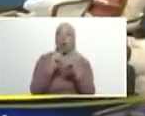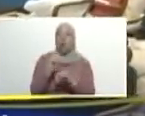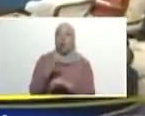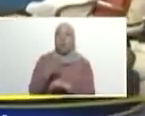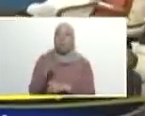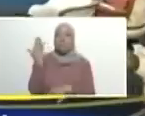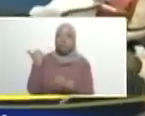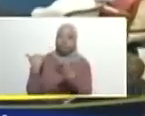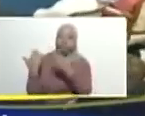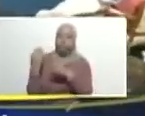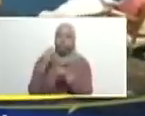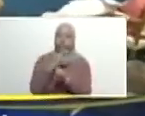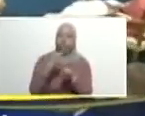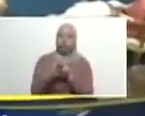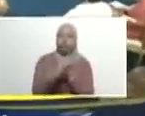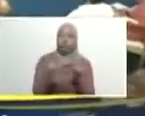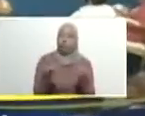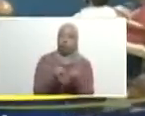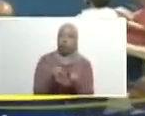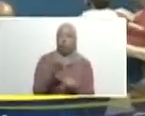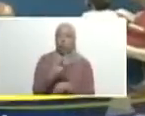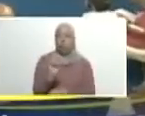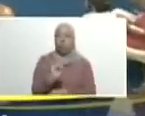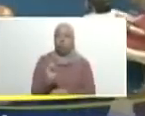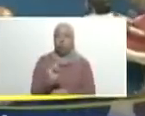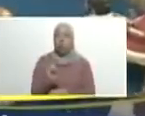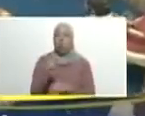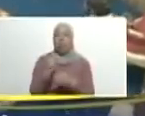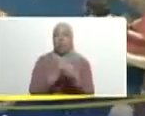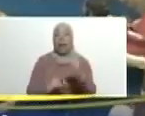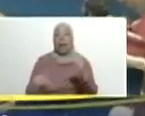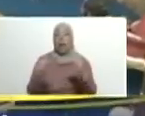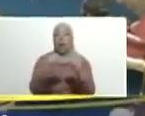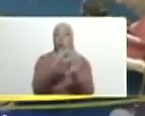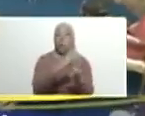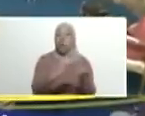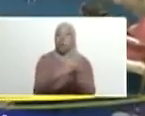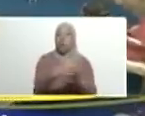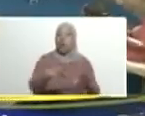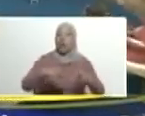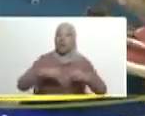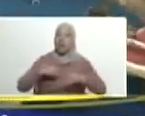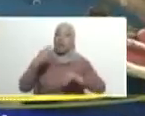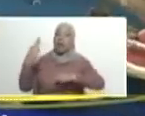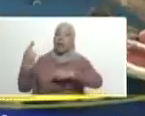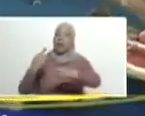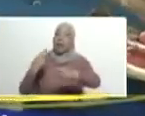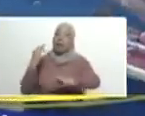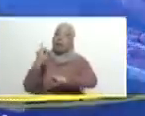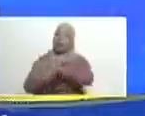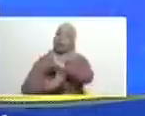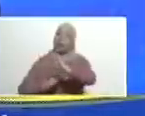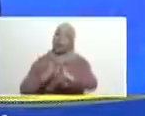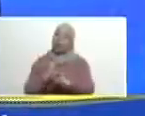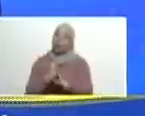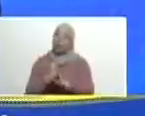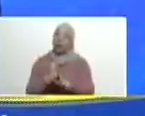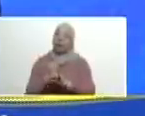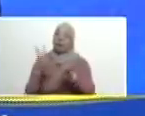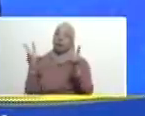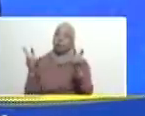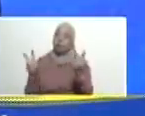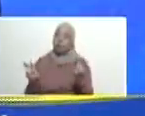porque termine de nacer y consolidarse nuevas relaciones internacionales, un mundo multipolar,